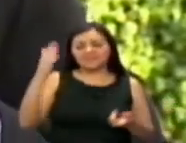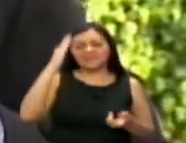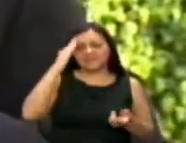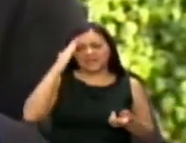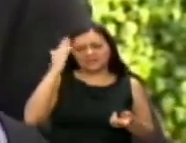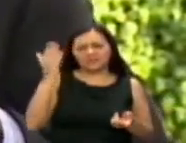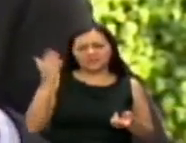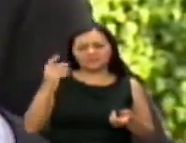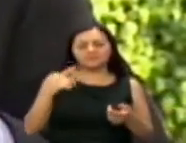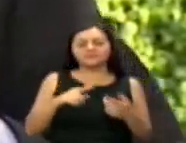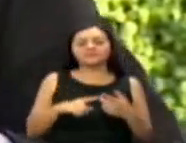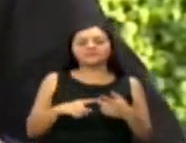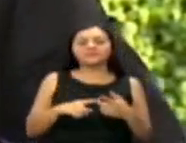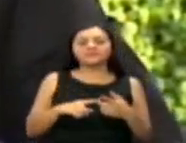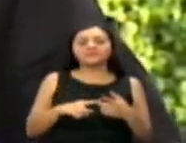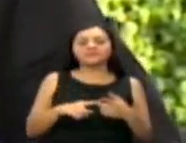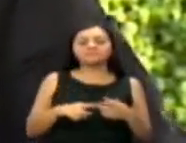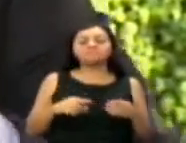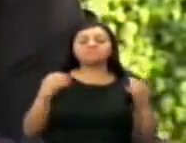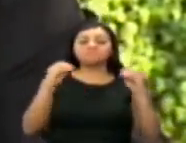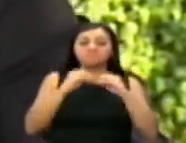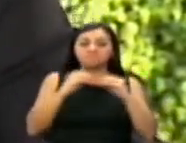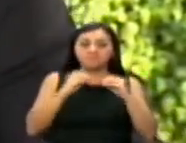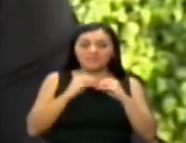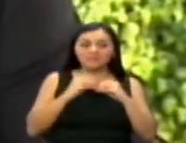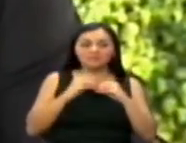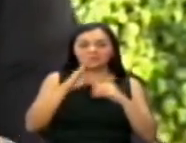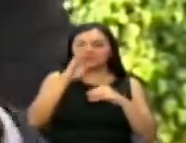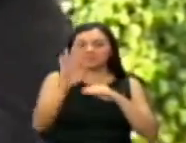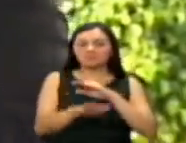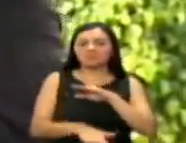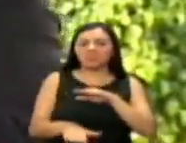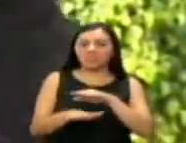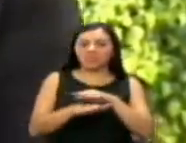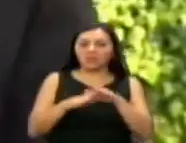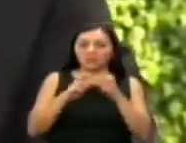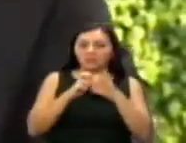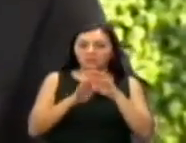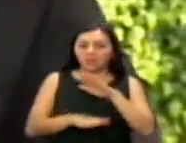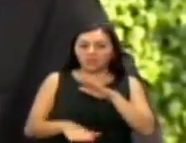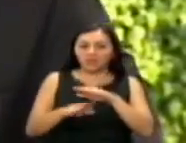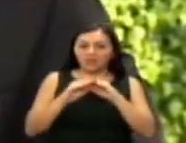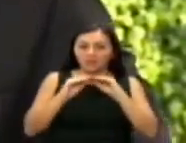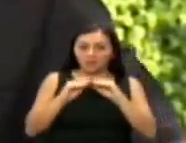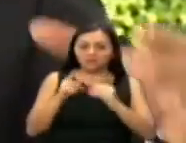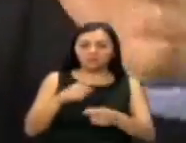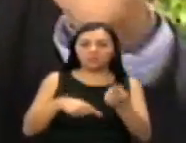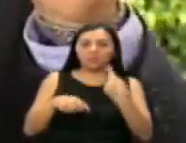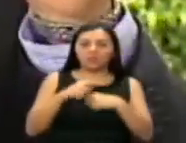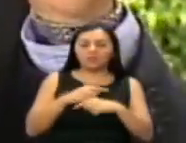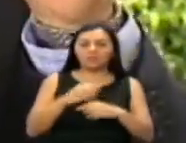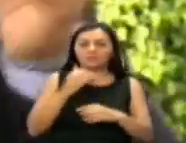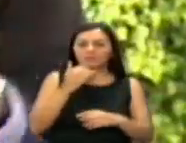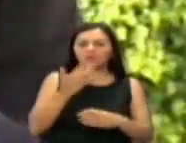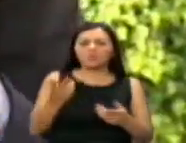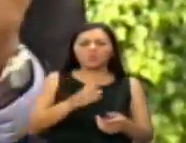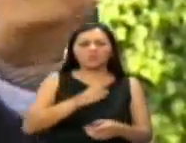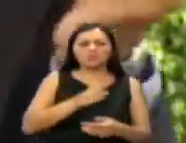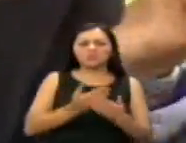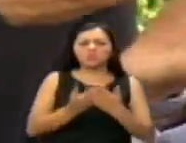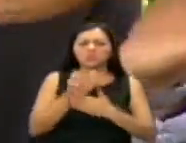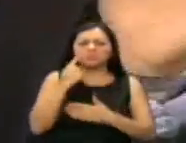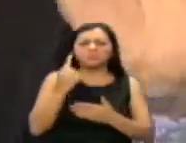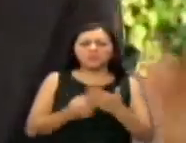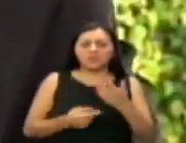importantes para el país como IHH. Le iba a poner en manos de los mediocres de siempre, que nos quieren volver a la antigua universidad. Ah, ¿para qué hacer una universidad nueva? Hay que darle